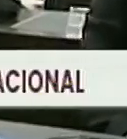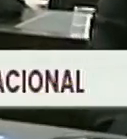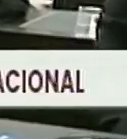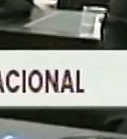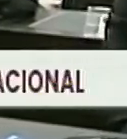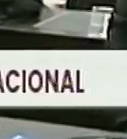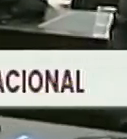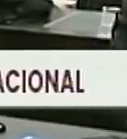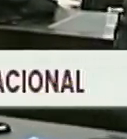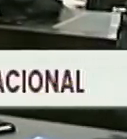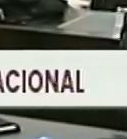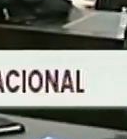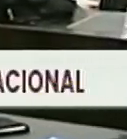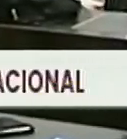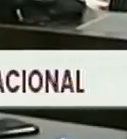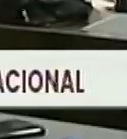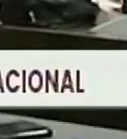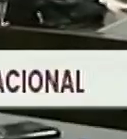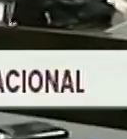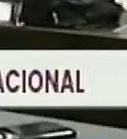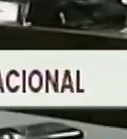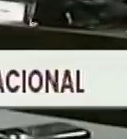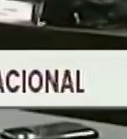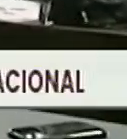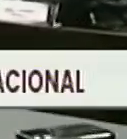postulados y postuladas que fueron